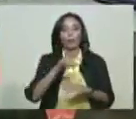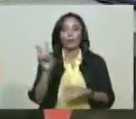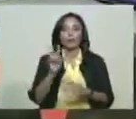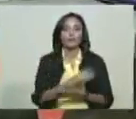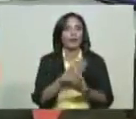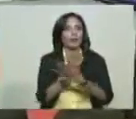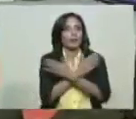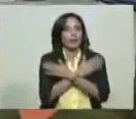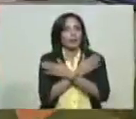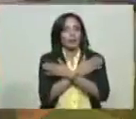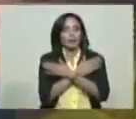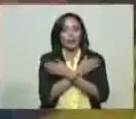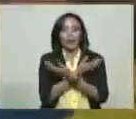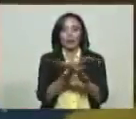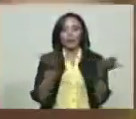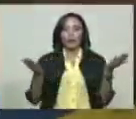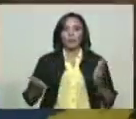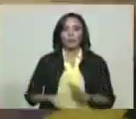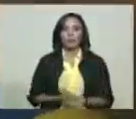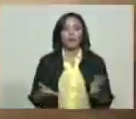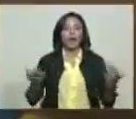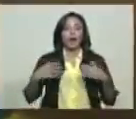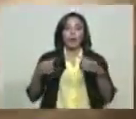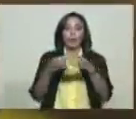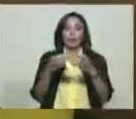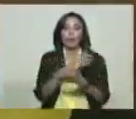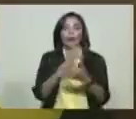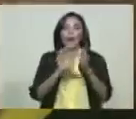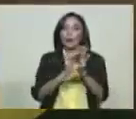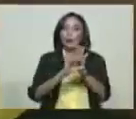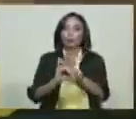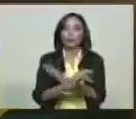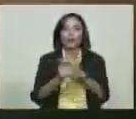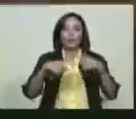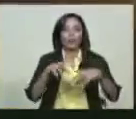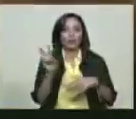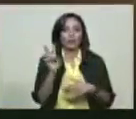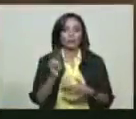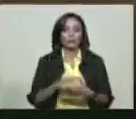felicitaciones y poder constituyente de la república